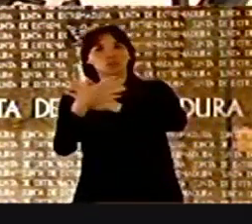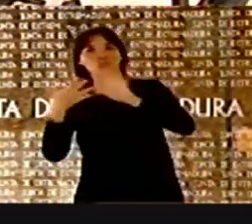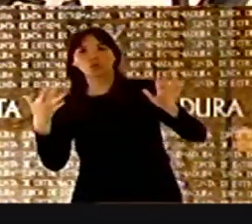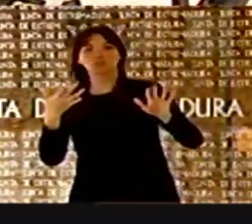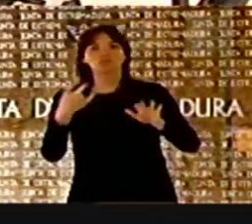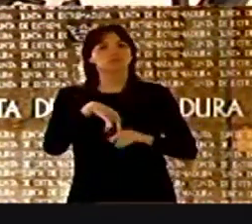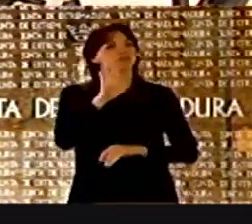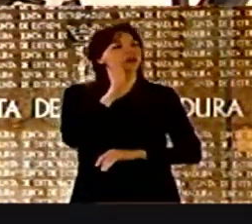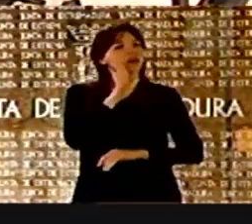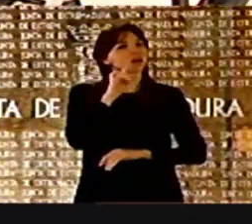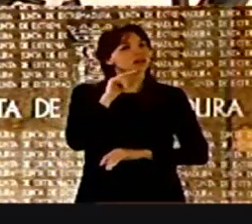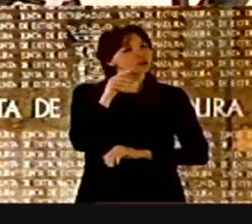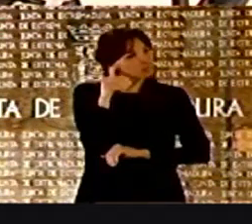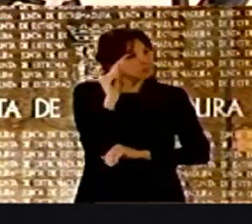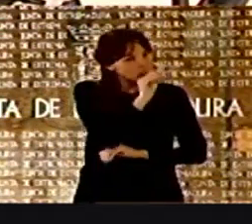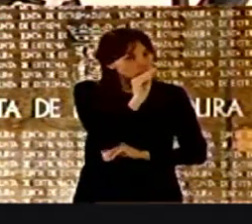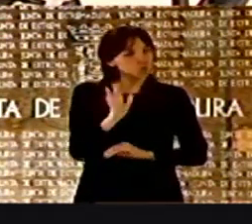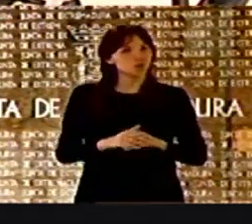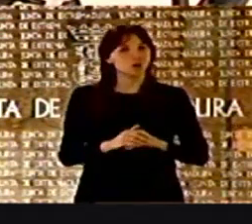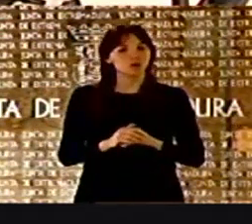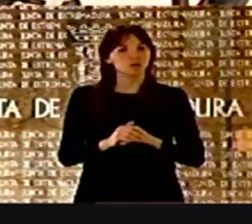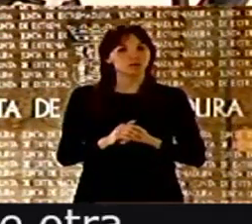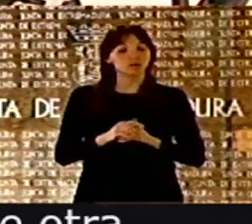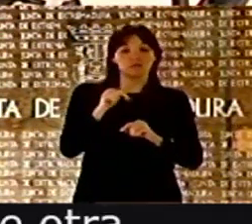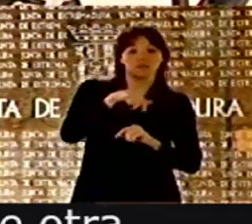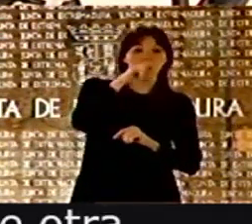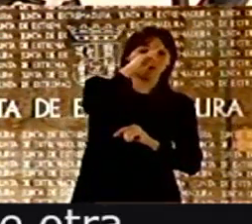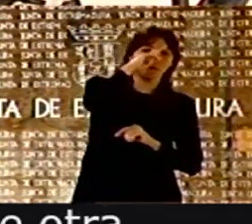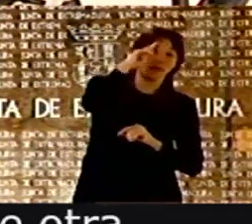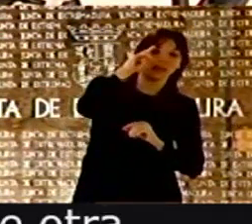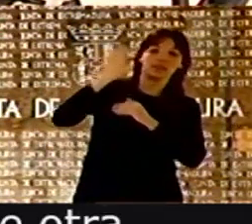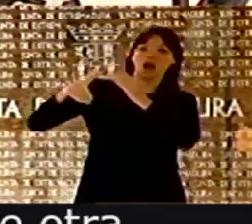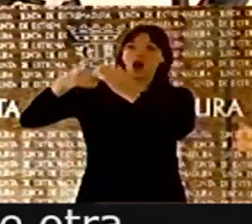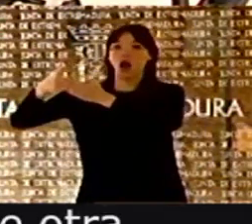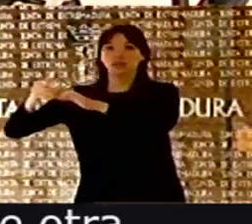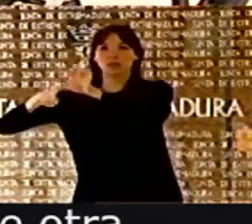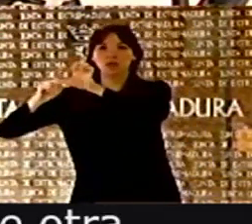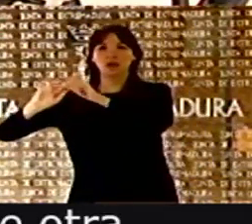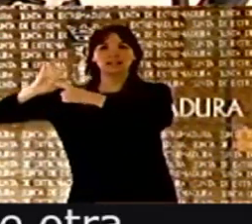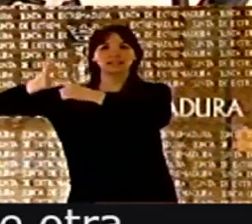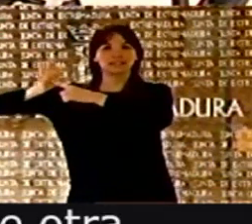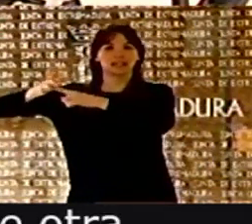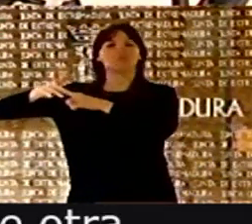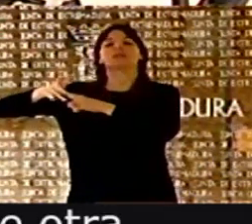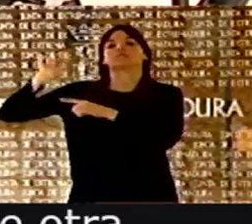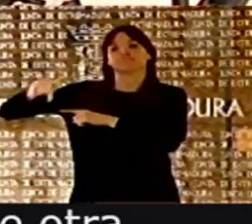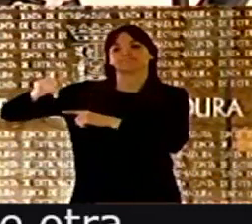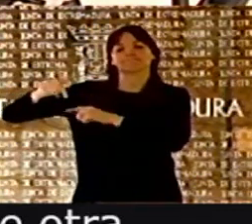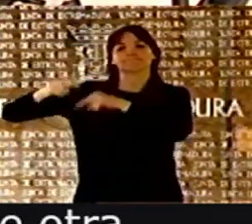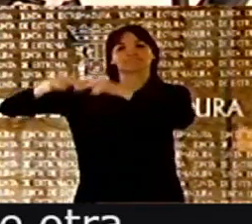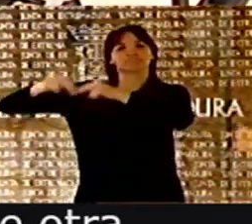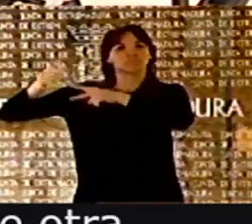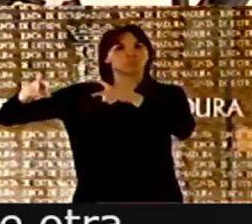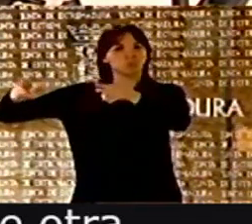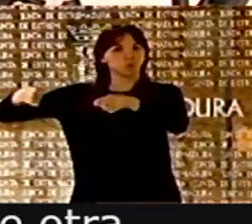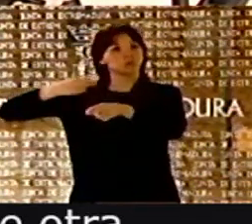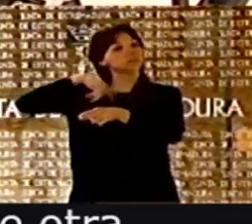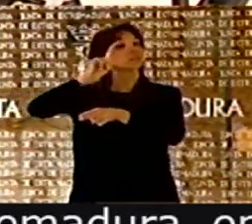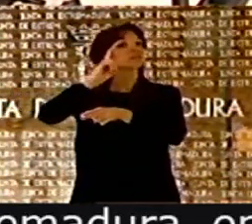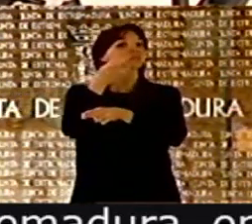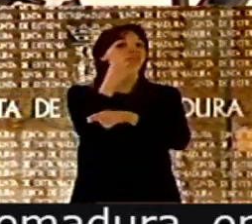a haber obras en el tramo Madrid-Extremadura, en concreto en Castilla-La Mancha, en el tren? No sé qué información tiene el